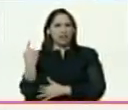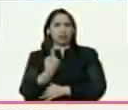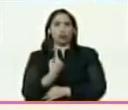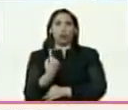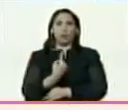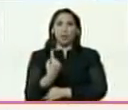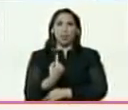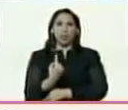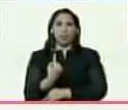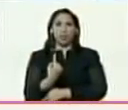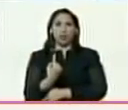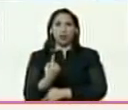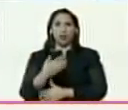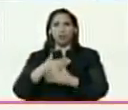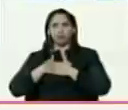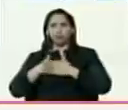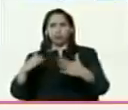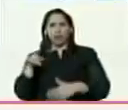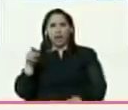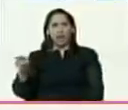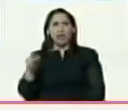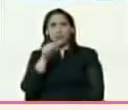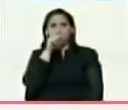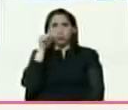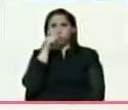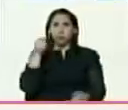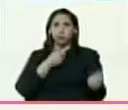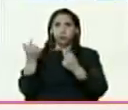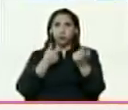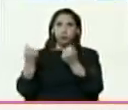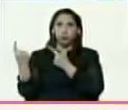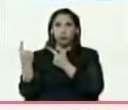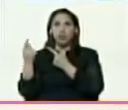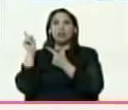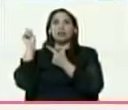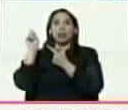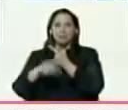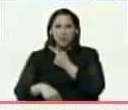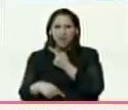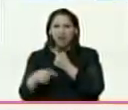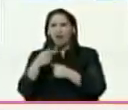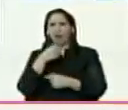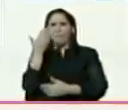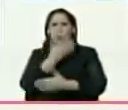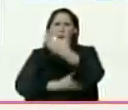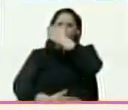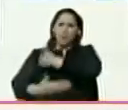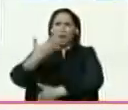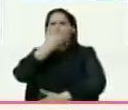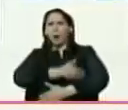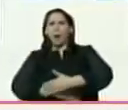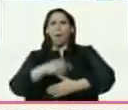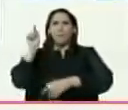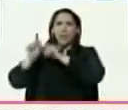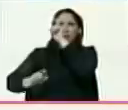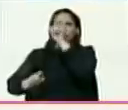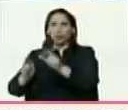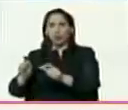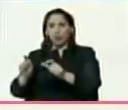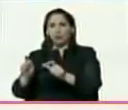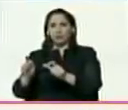se dedican ellos a narco al narcotráfico sino también a descuartizar seres humanos en